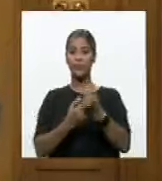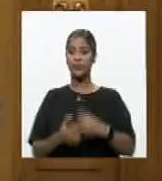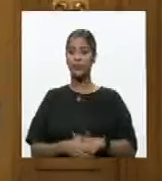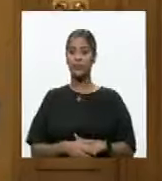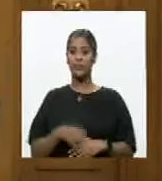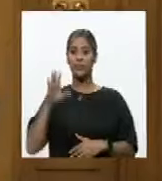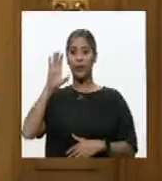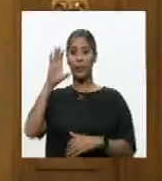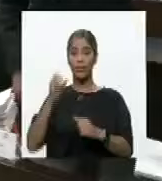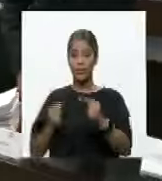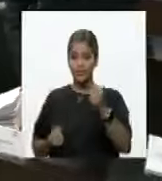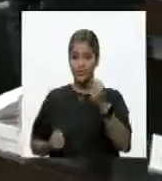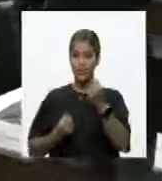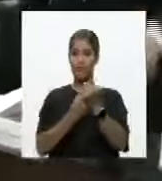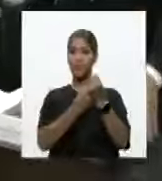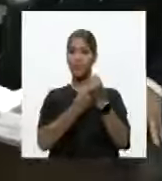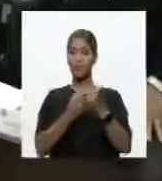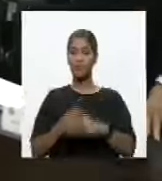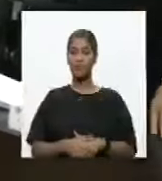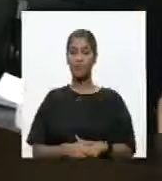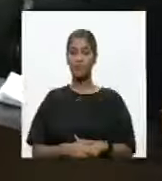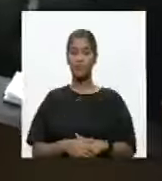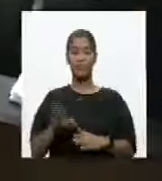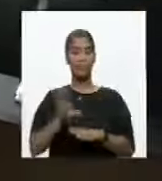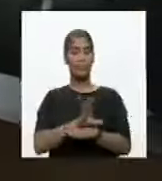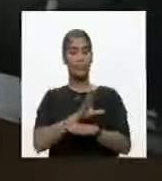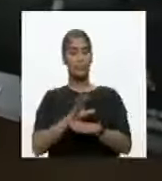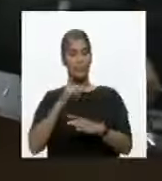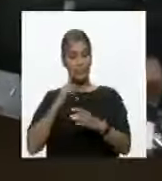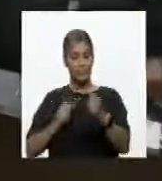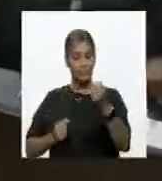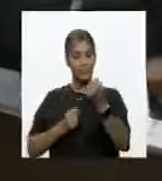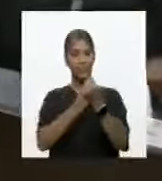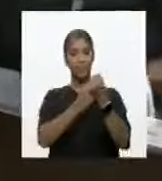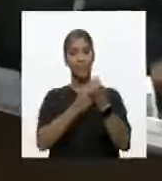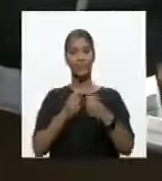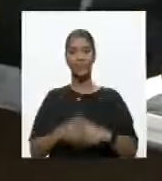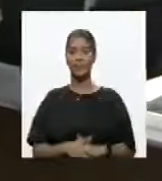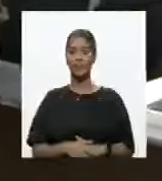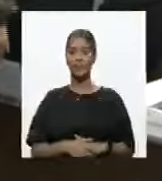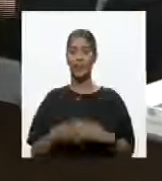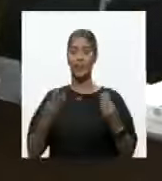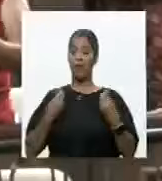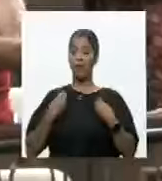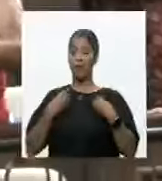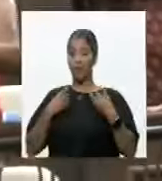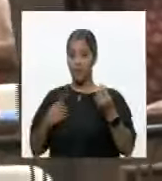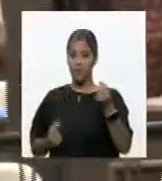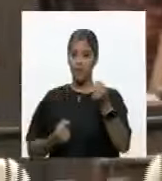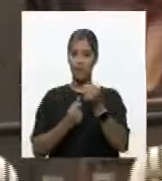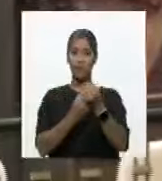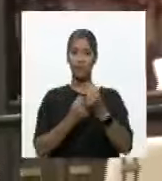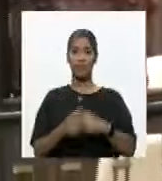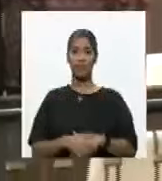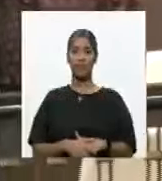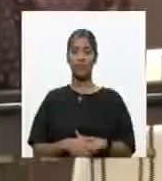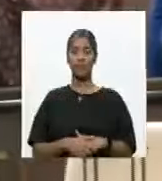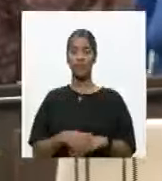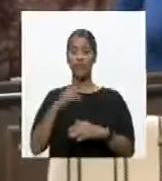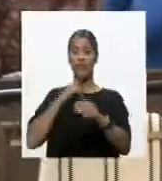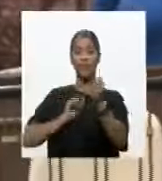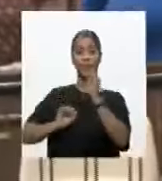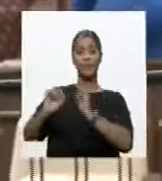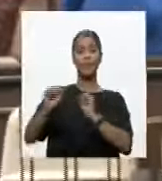la patria! ¡Por la canción! ¡Por la vida! ¡Por el